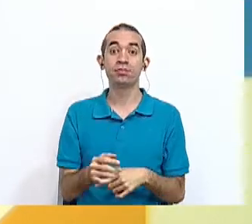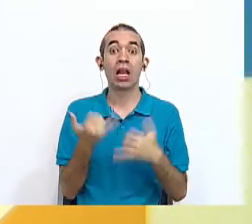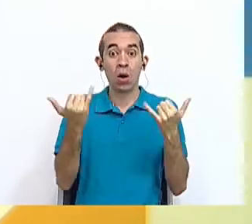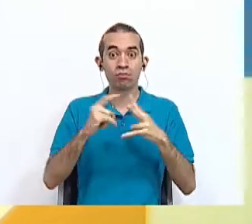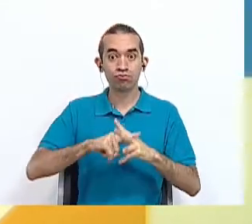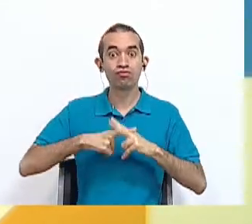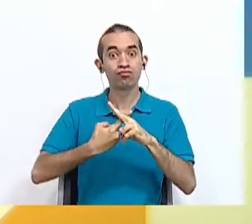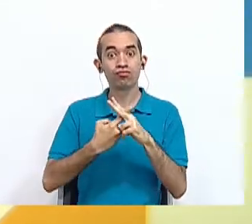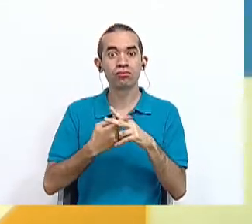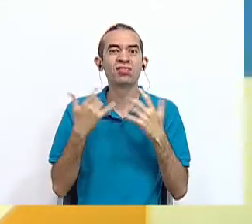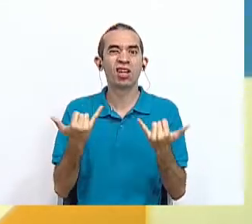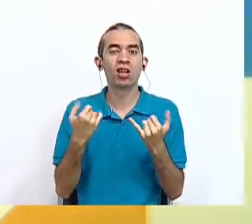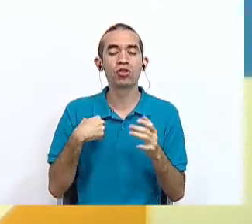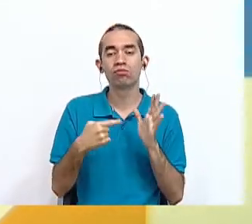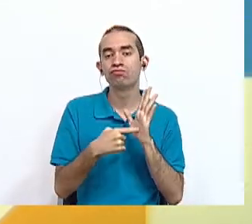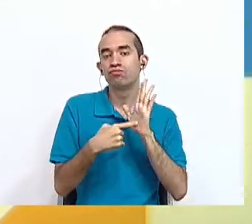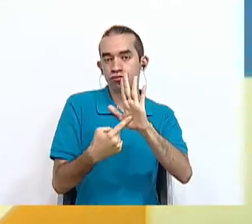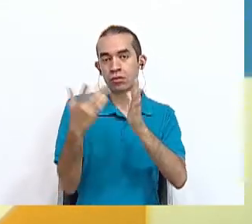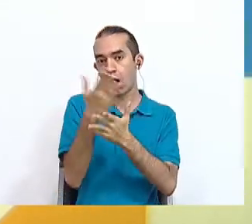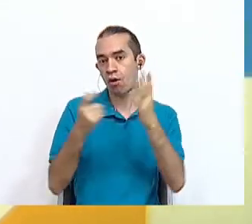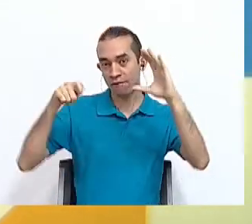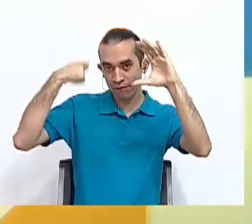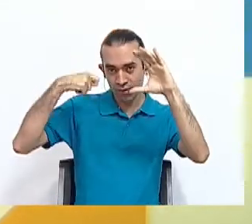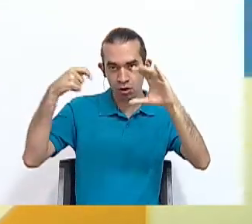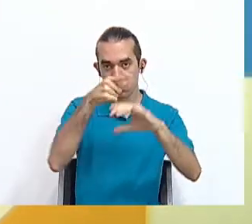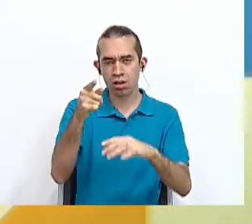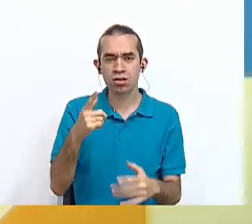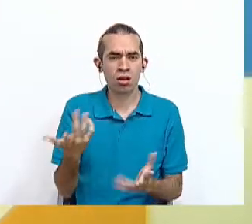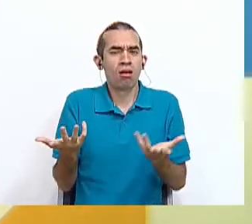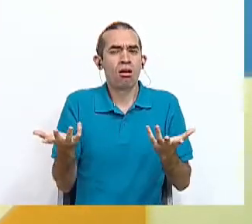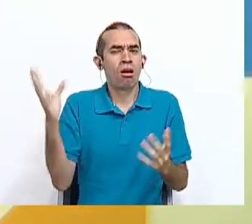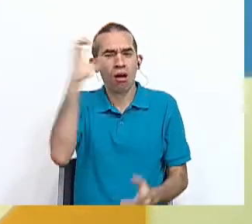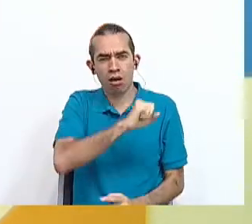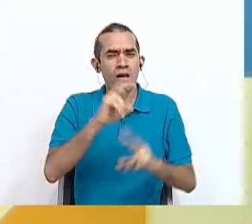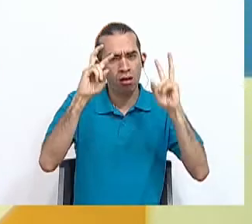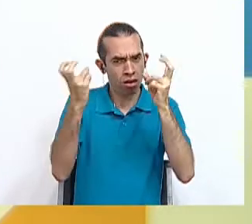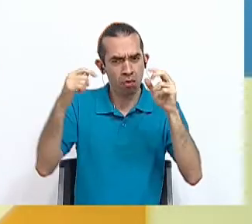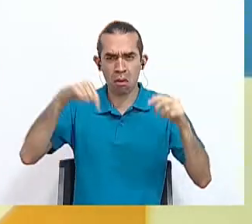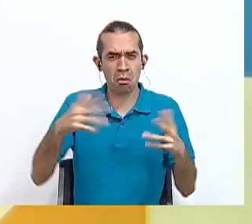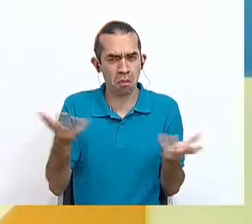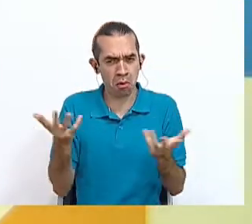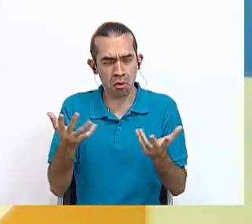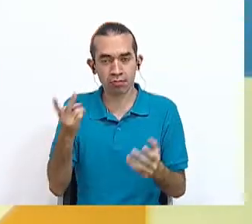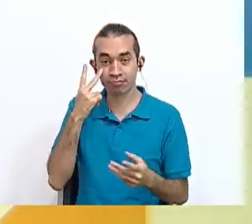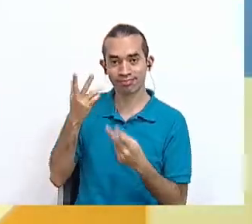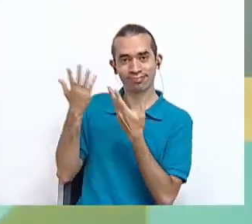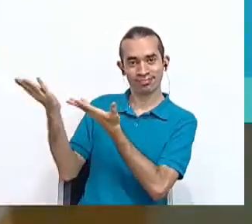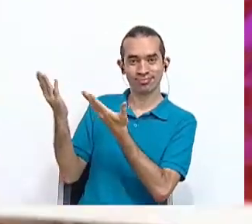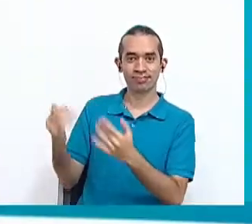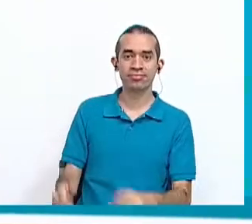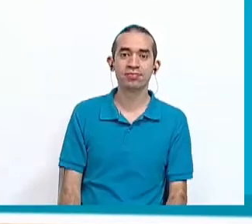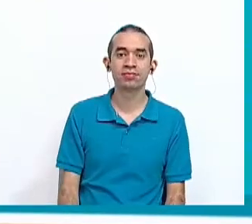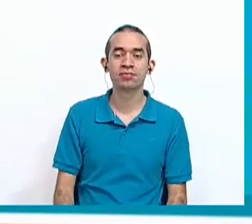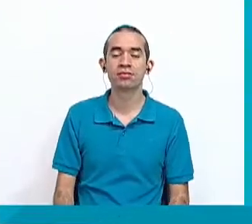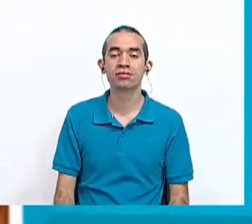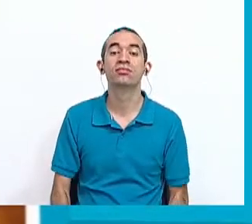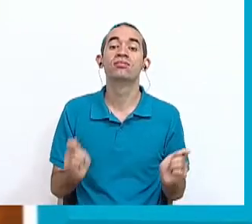iniciar voy a mostrarles el siguiente video para que se enteren de lo que vamos a hablar en esta clase. Veamos.